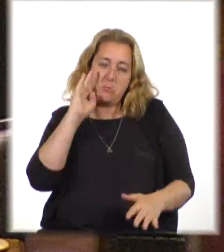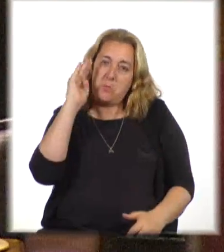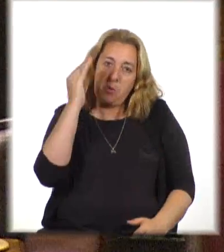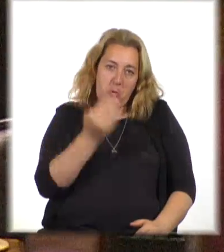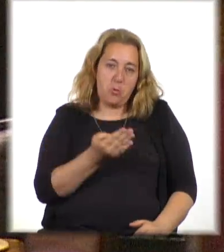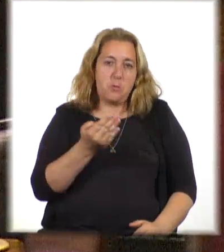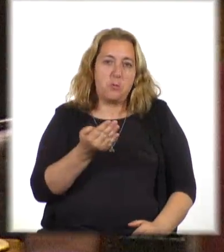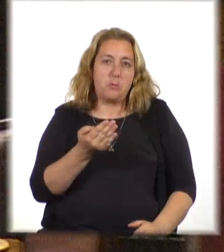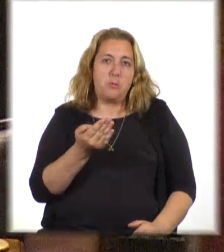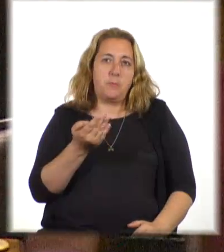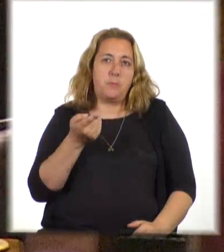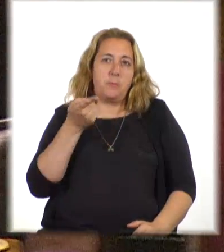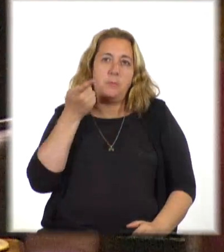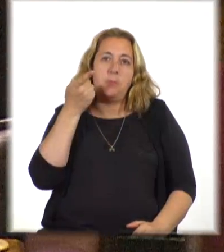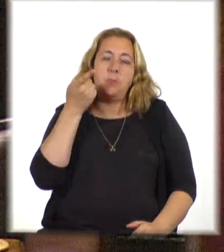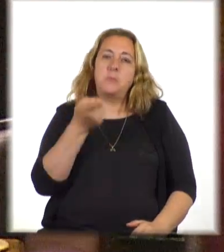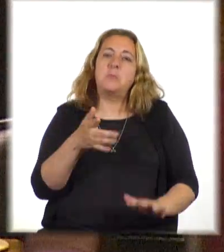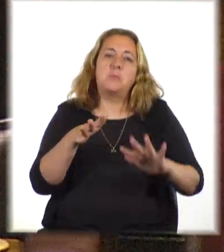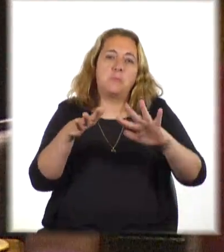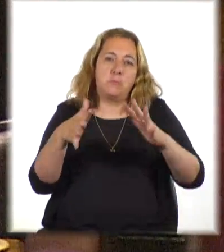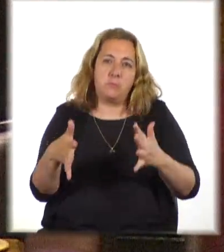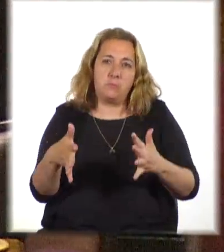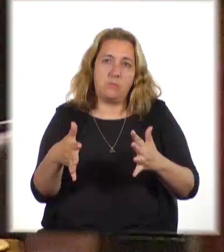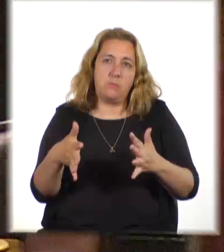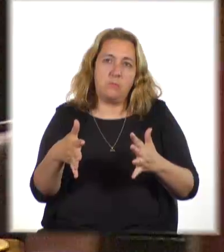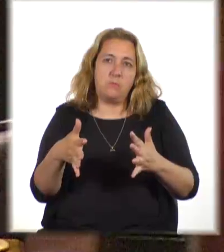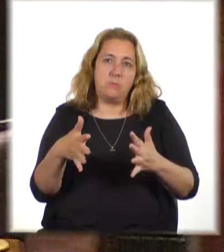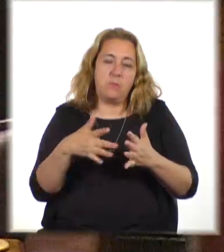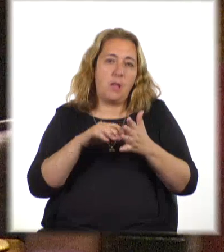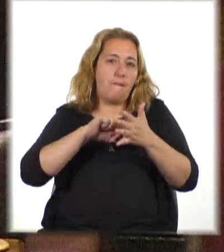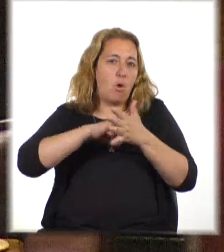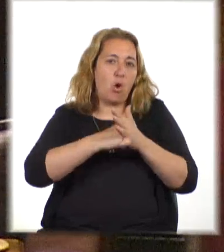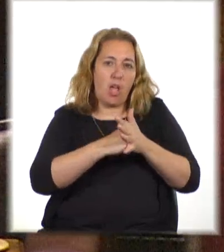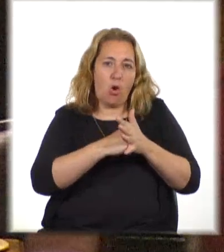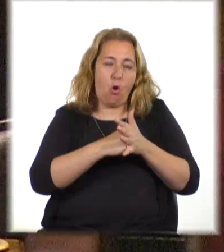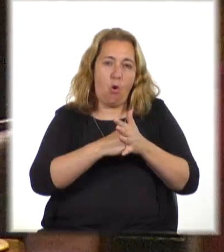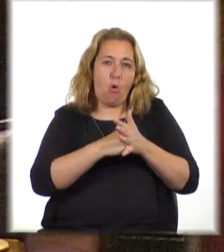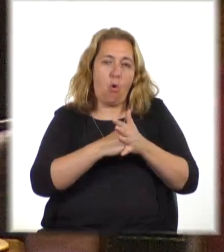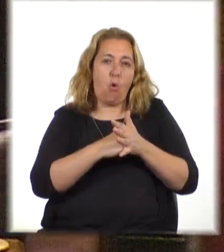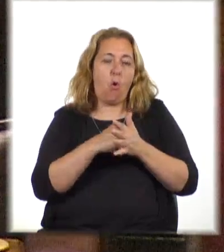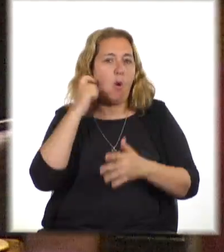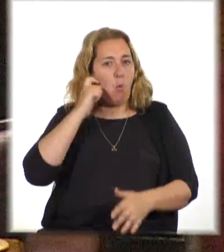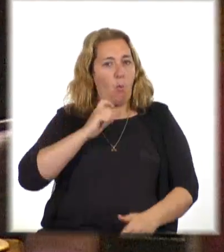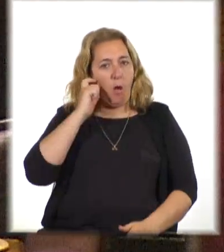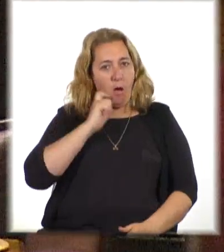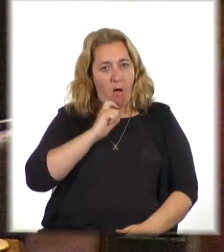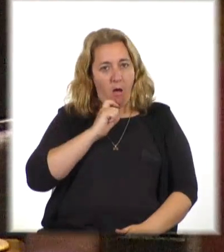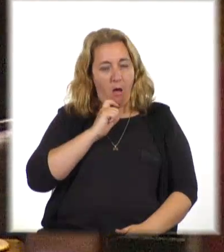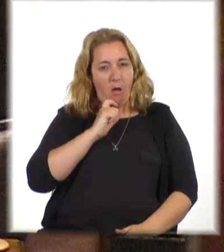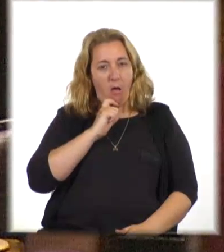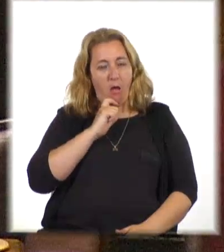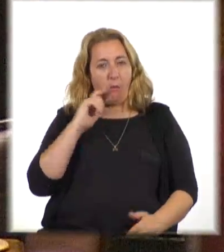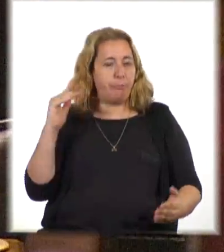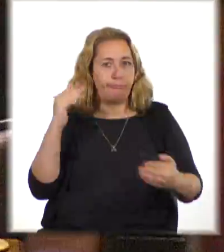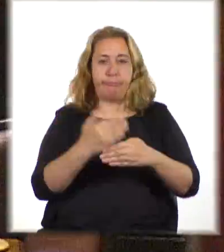y es el tremendo bloqueo a cuba de parte